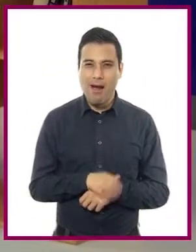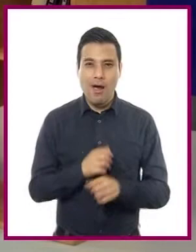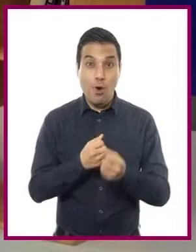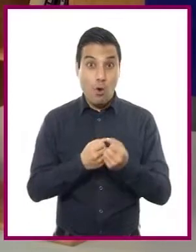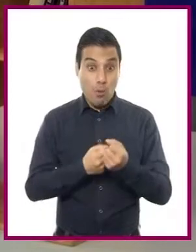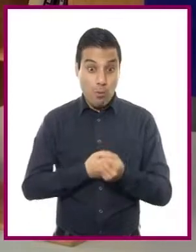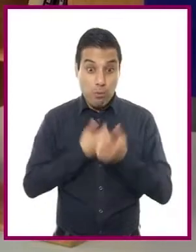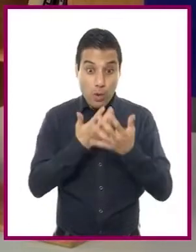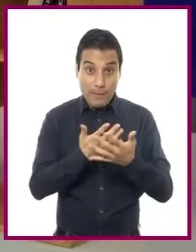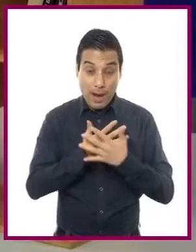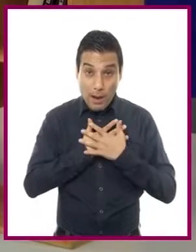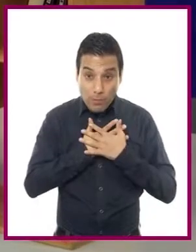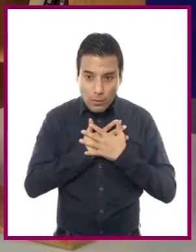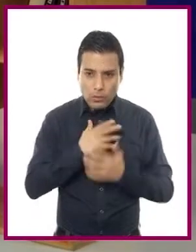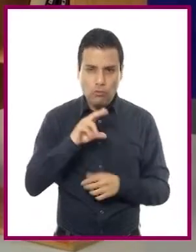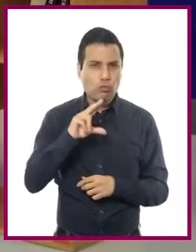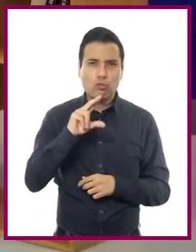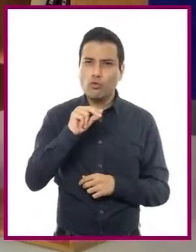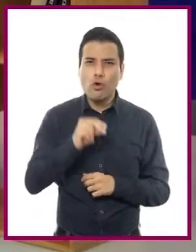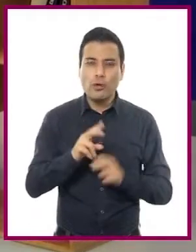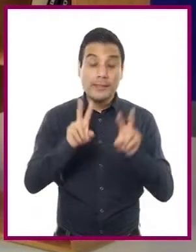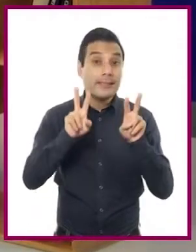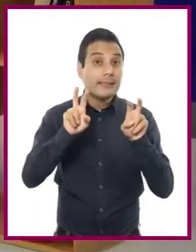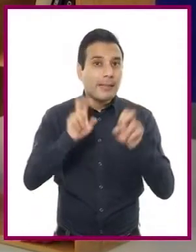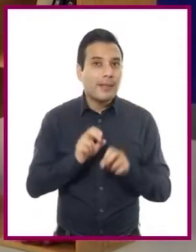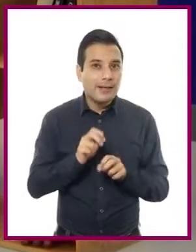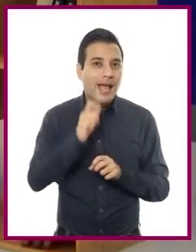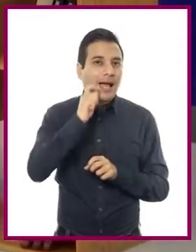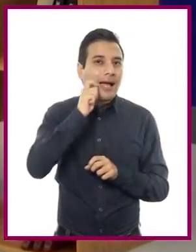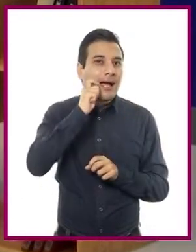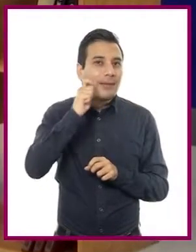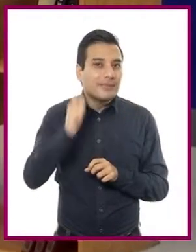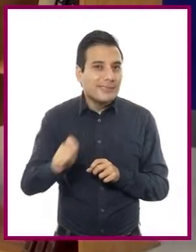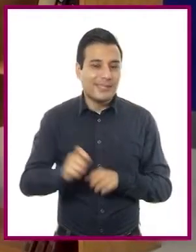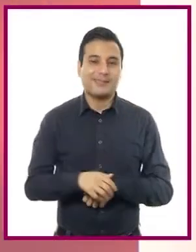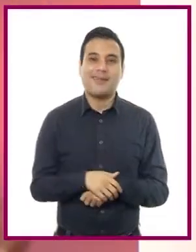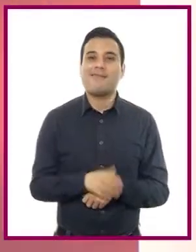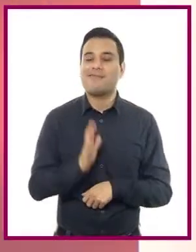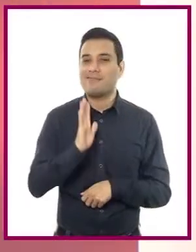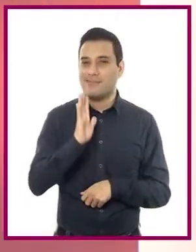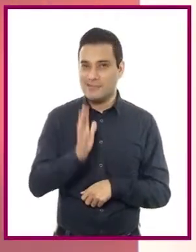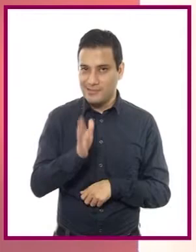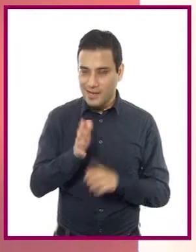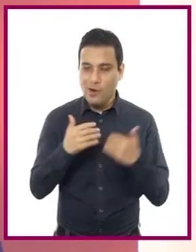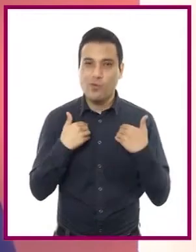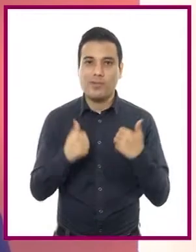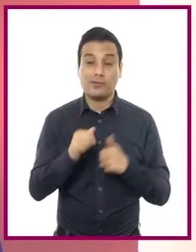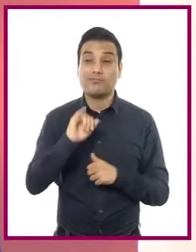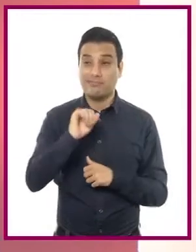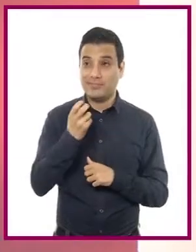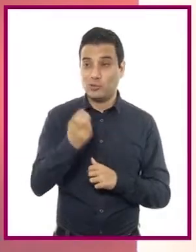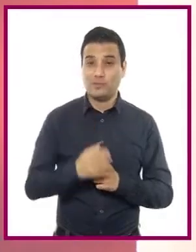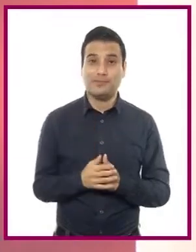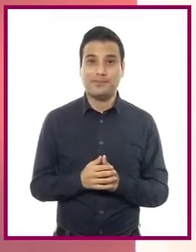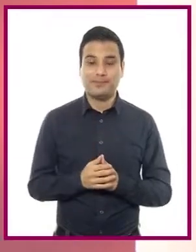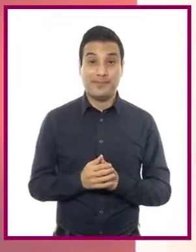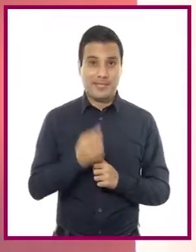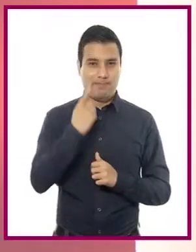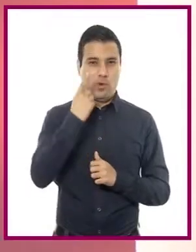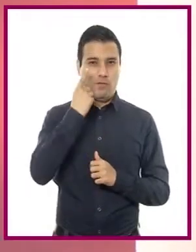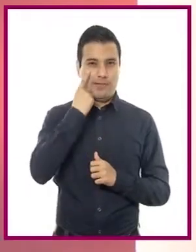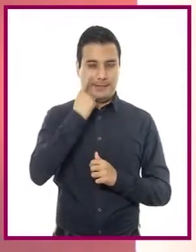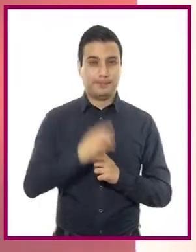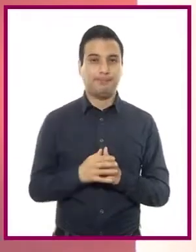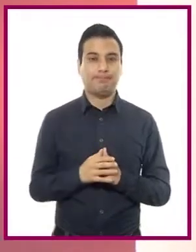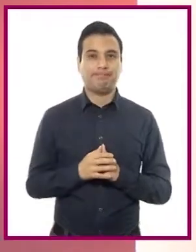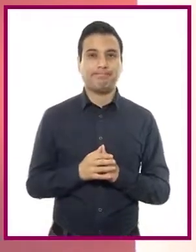poema de amor. El tema es la amistad y una amistad sincera. Exacto, Enrique. Pero para que de ahora